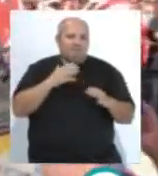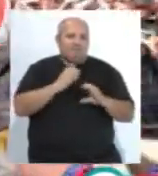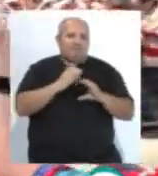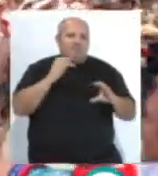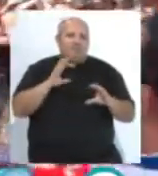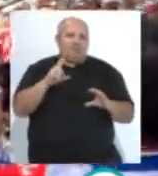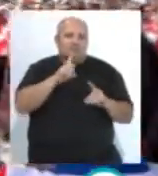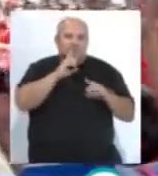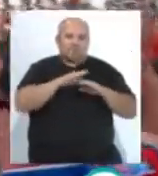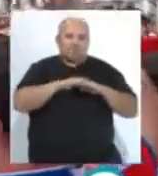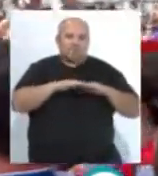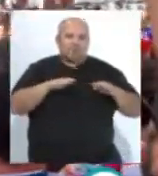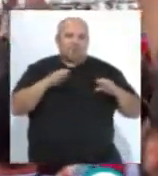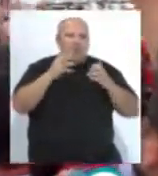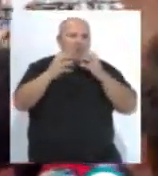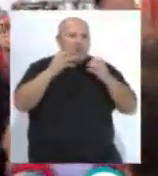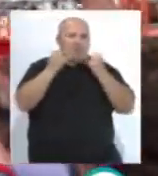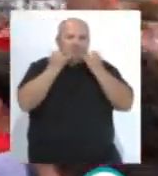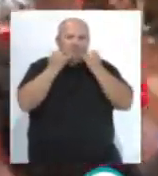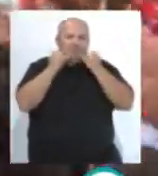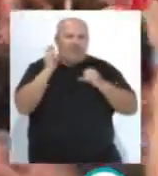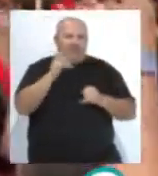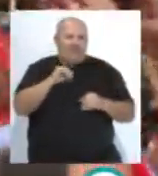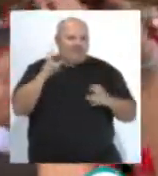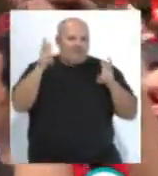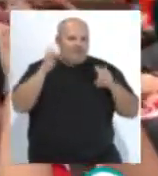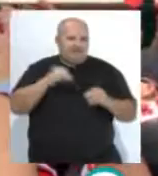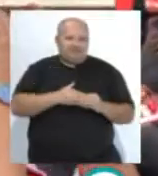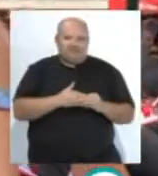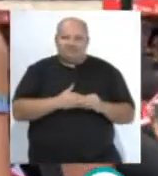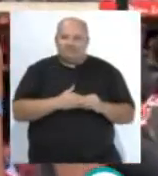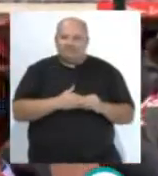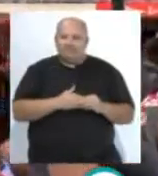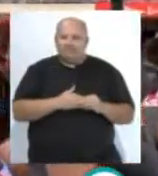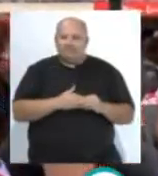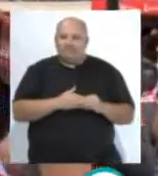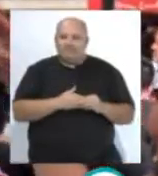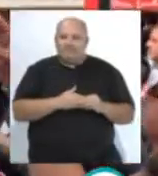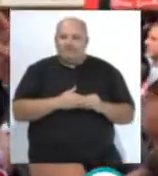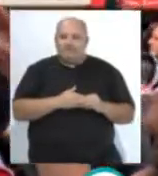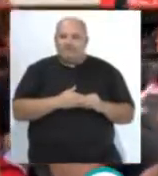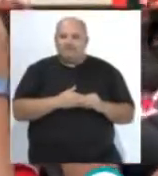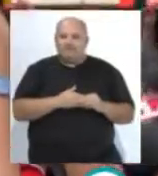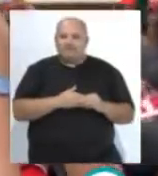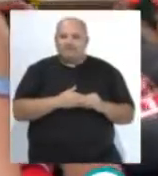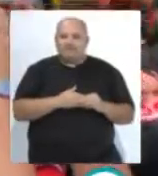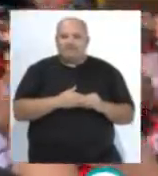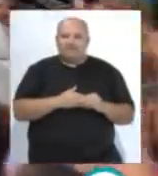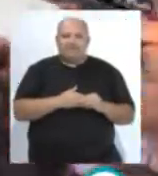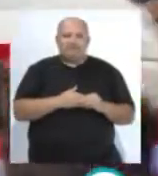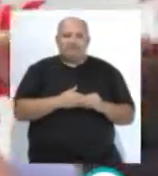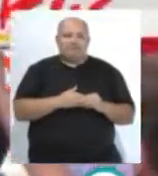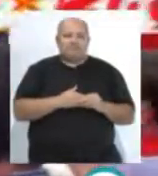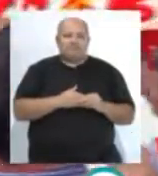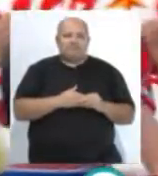sí se ha catalogado como uno de los equipos que le hace bajar al reino de la tierra a los